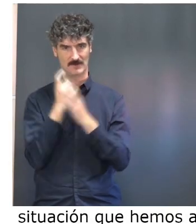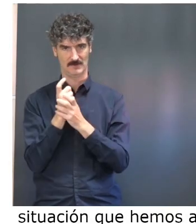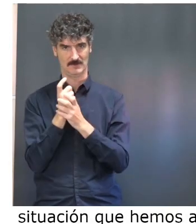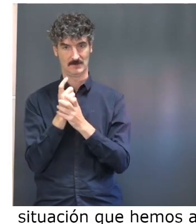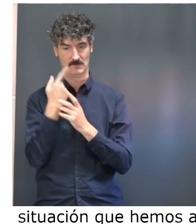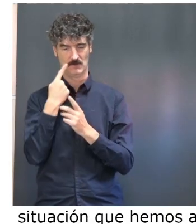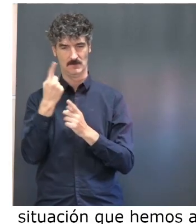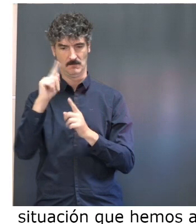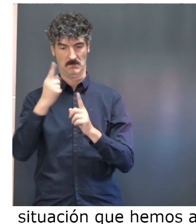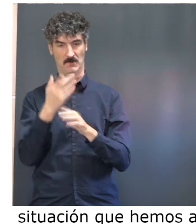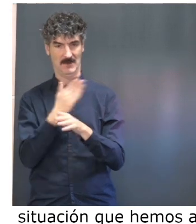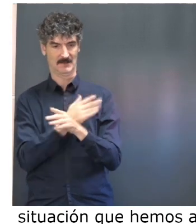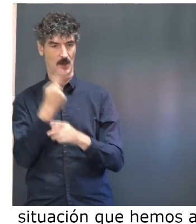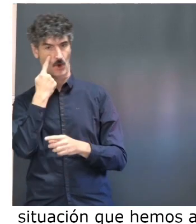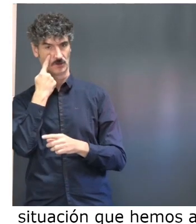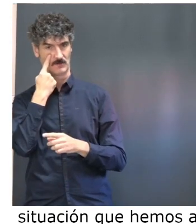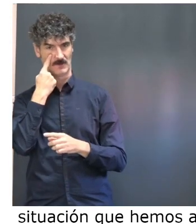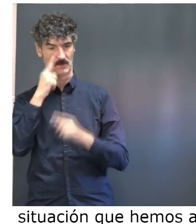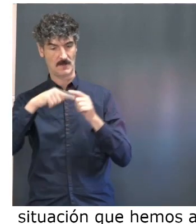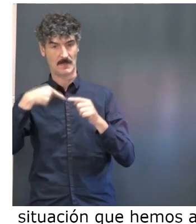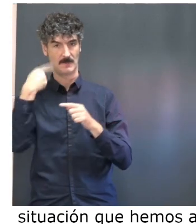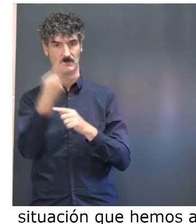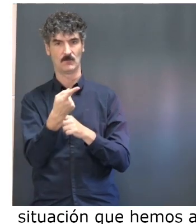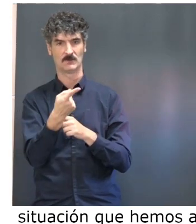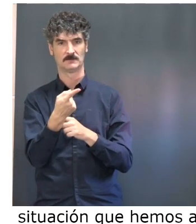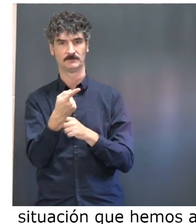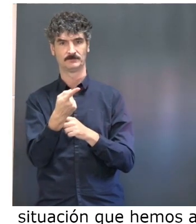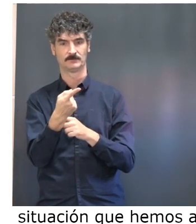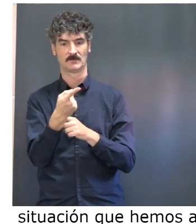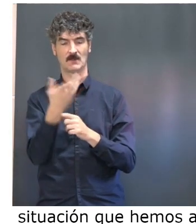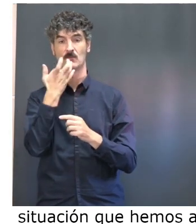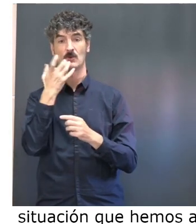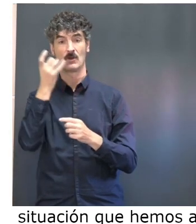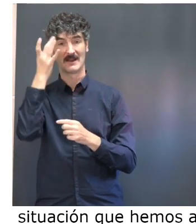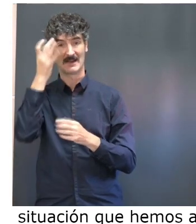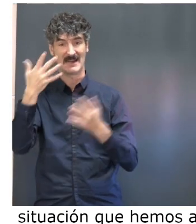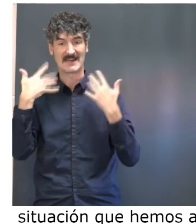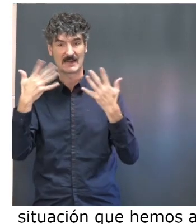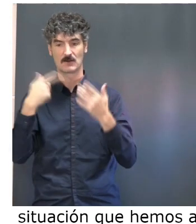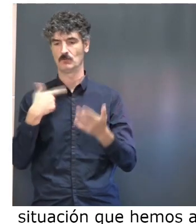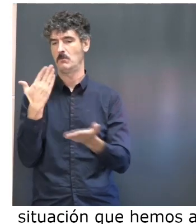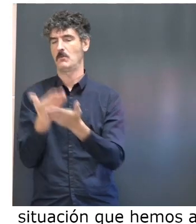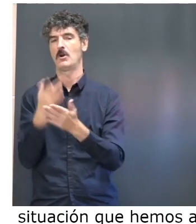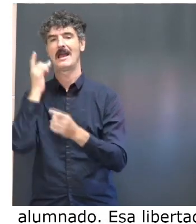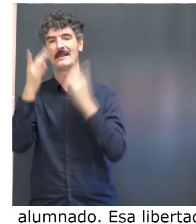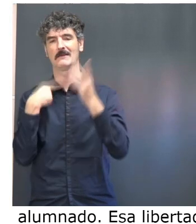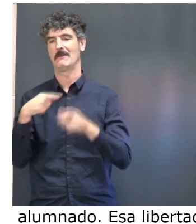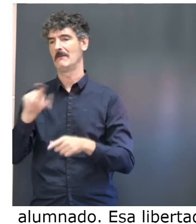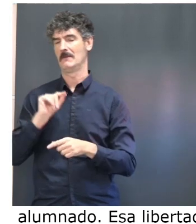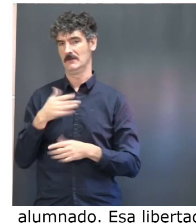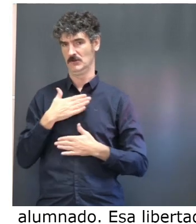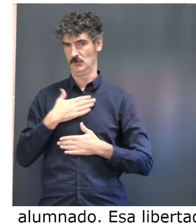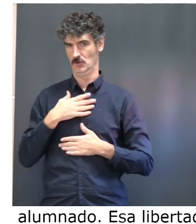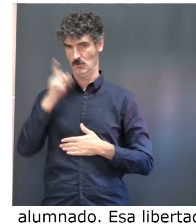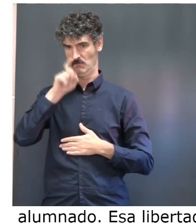por la observación y por ese análisis de qué es lo que prefieren, pero también porque el recreo, aunque les propongas una actividad que has seleccionado, que has elegido por